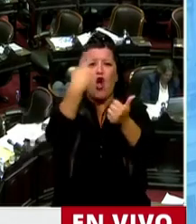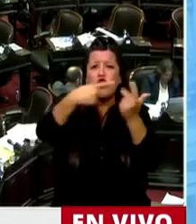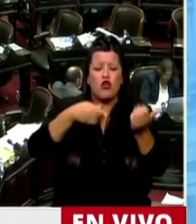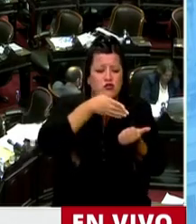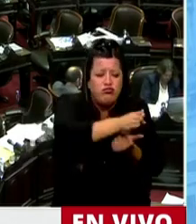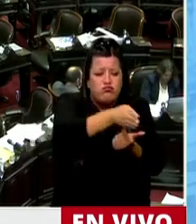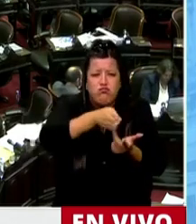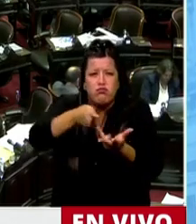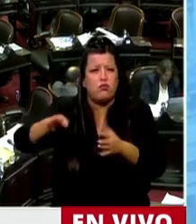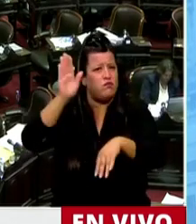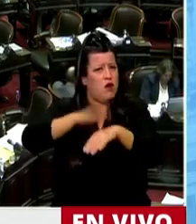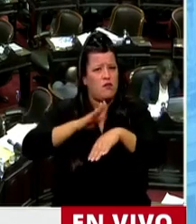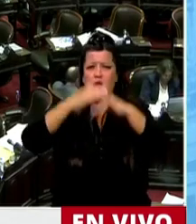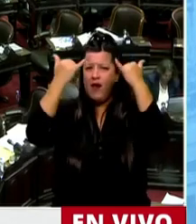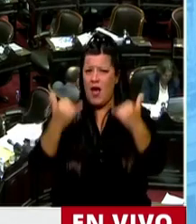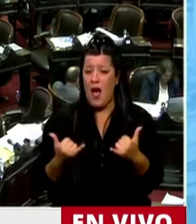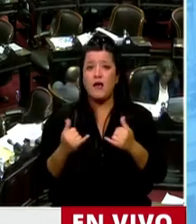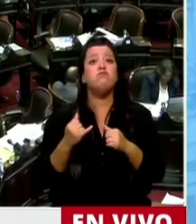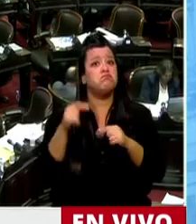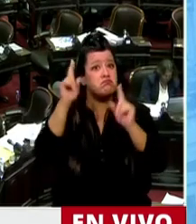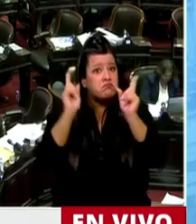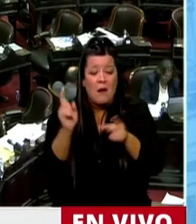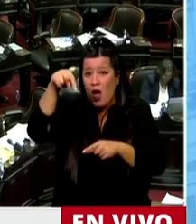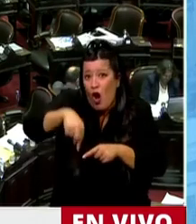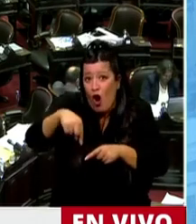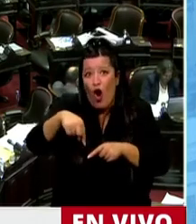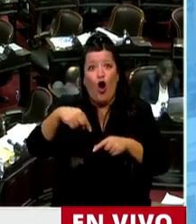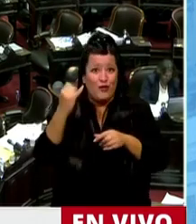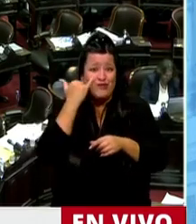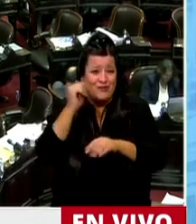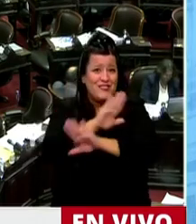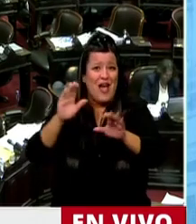tenido responsabilidad. Incluido hoy hemos votado